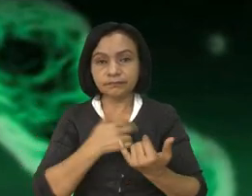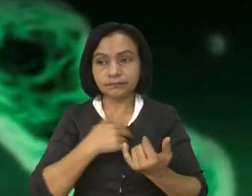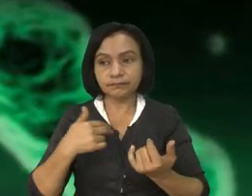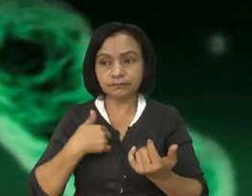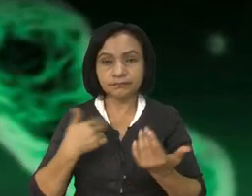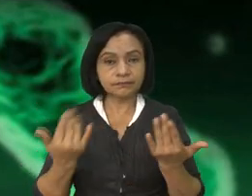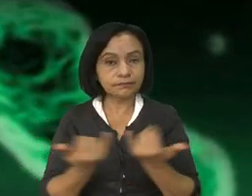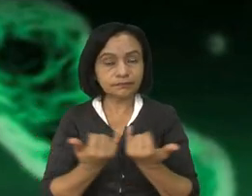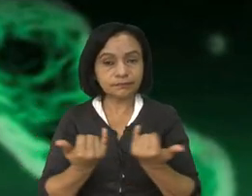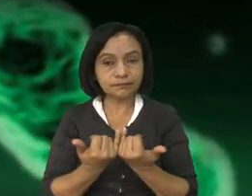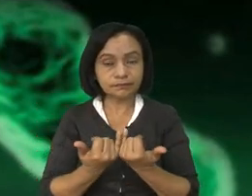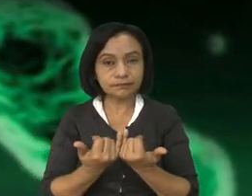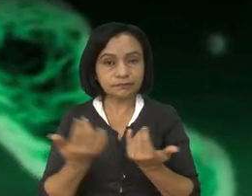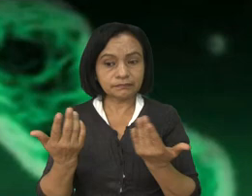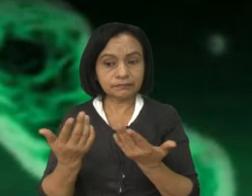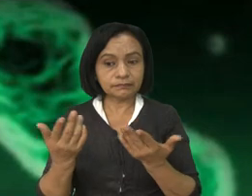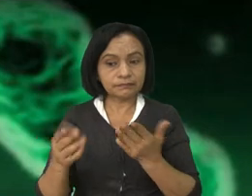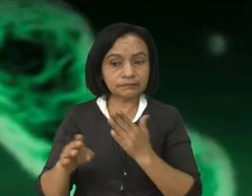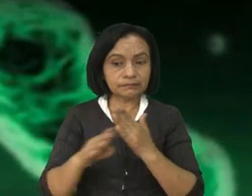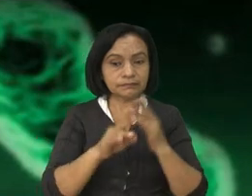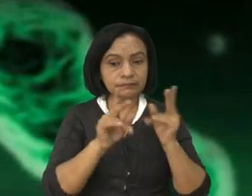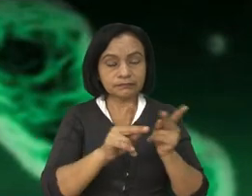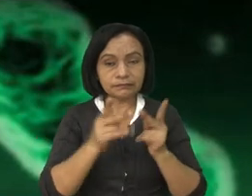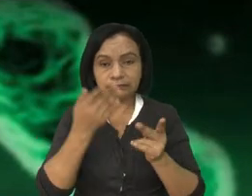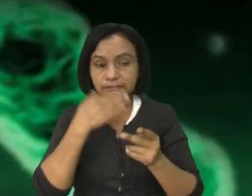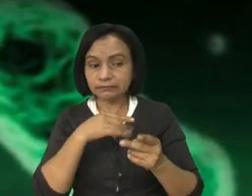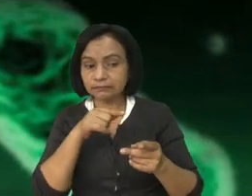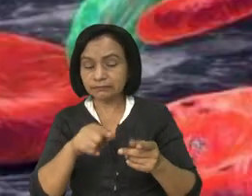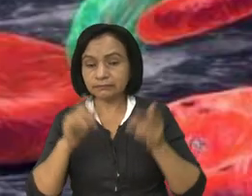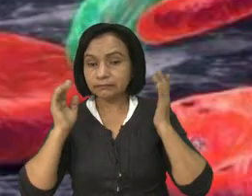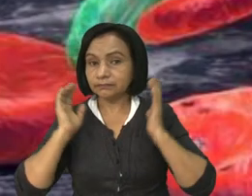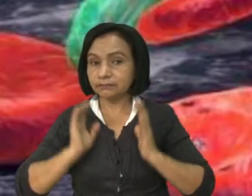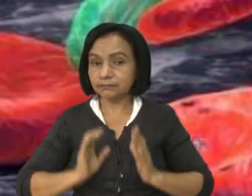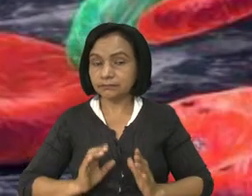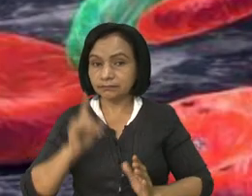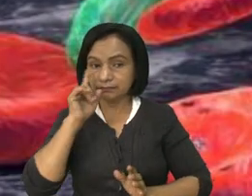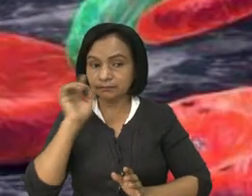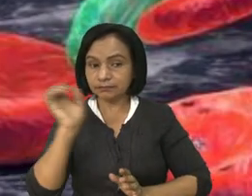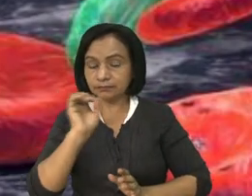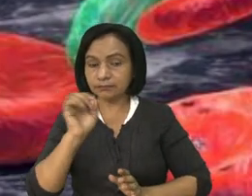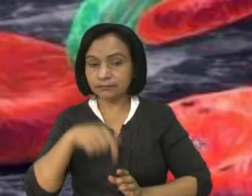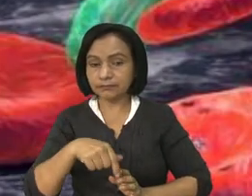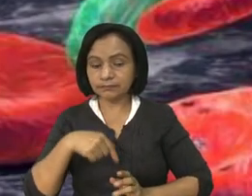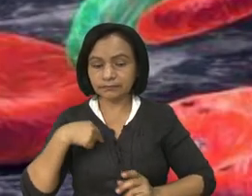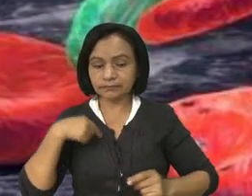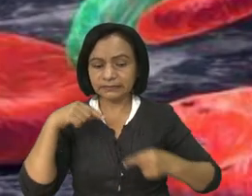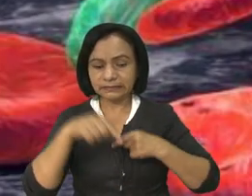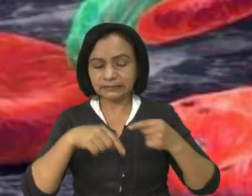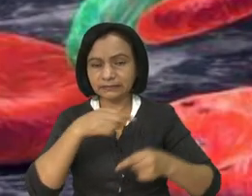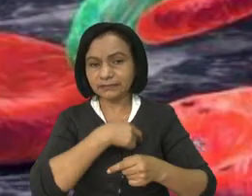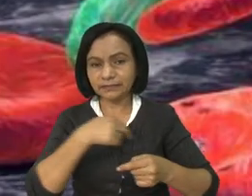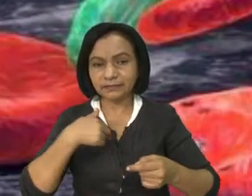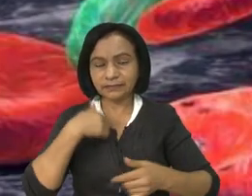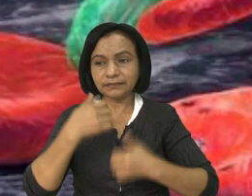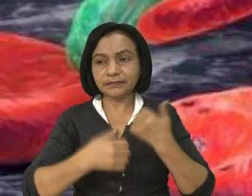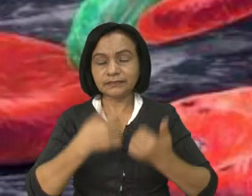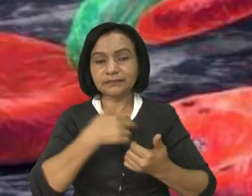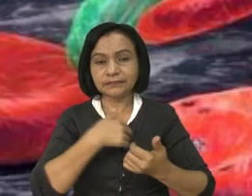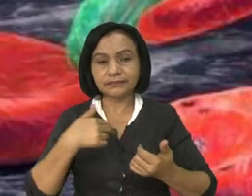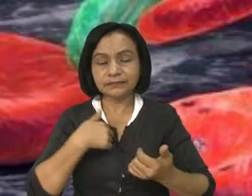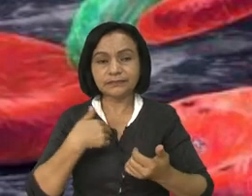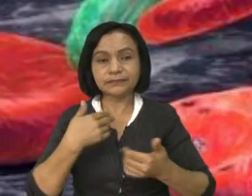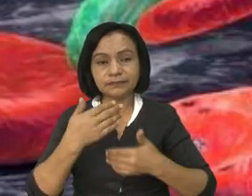localizan como un intruso, como un microorganismo que no lo conocen, entonces comienzan a atacarlo. Y